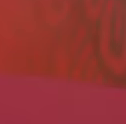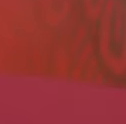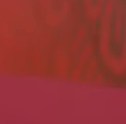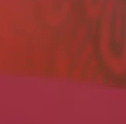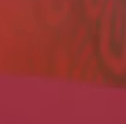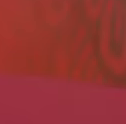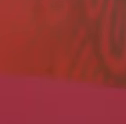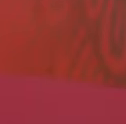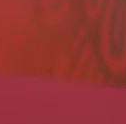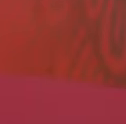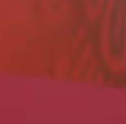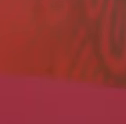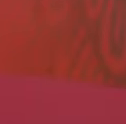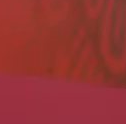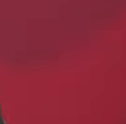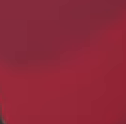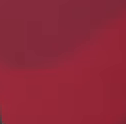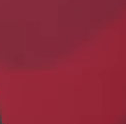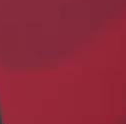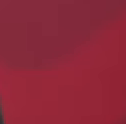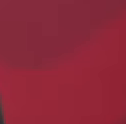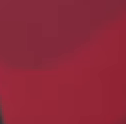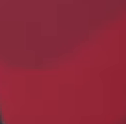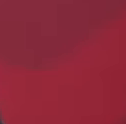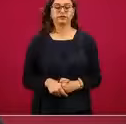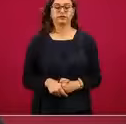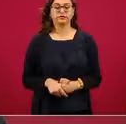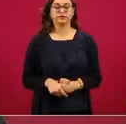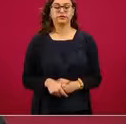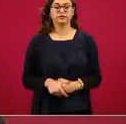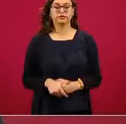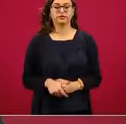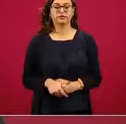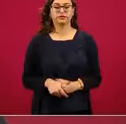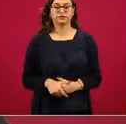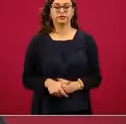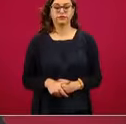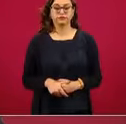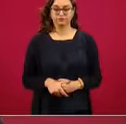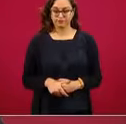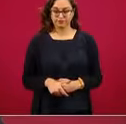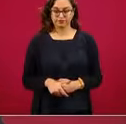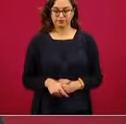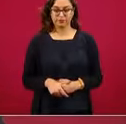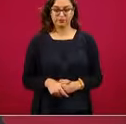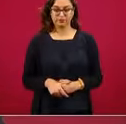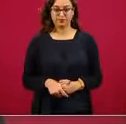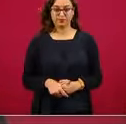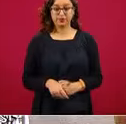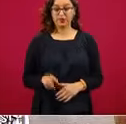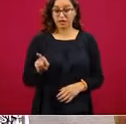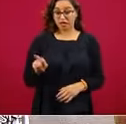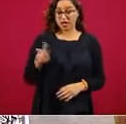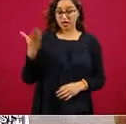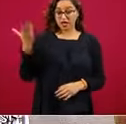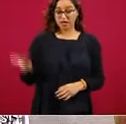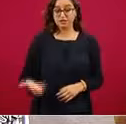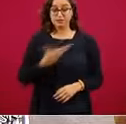indiscutible que ha tenido el presidente de la República en su ejercicio como gobernante